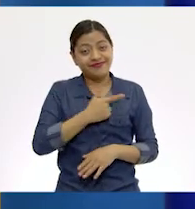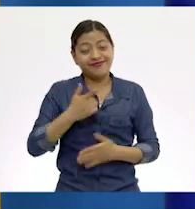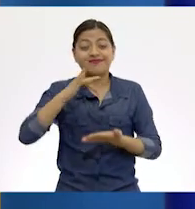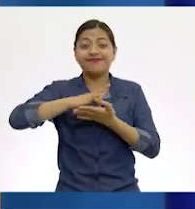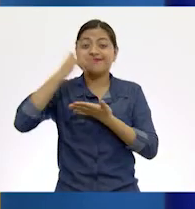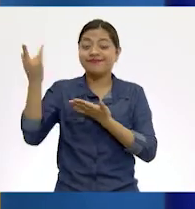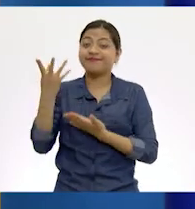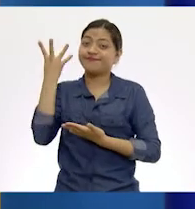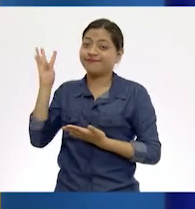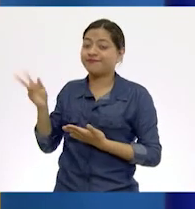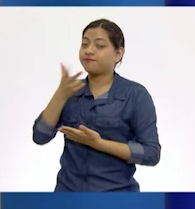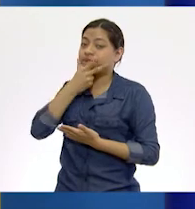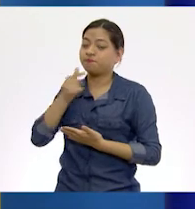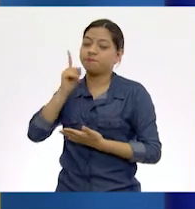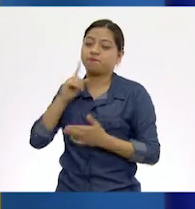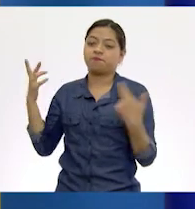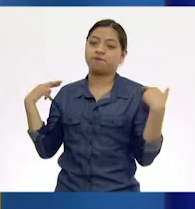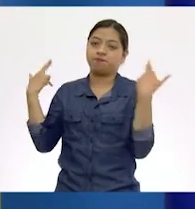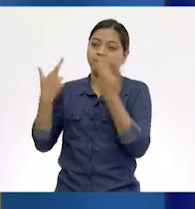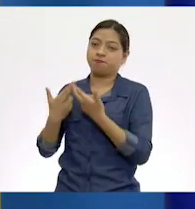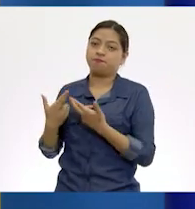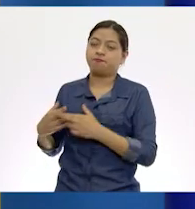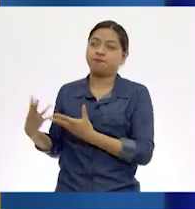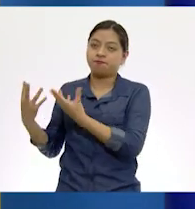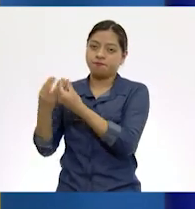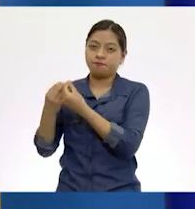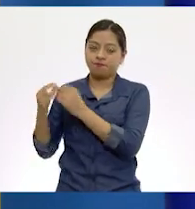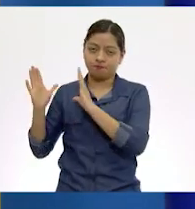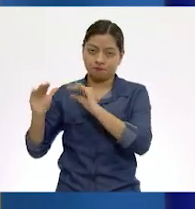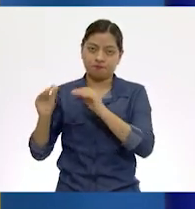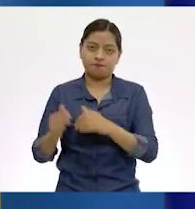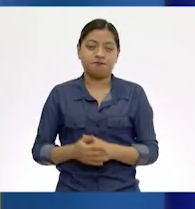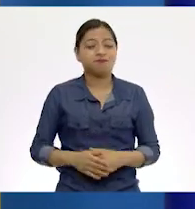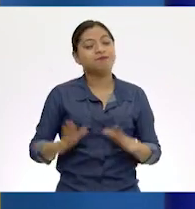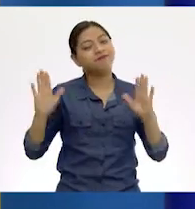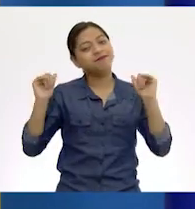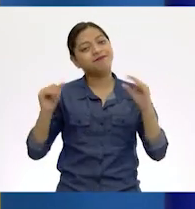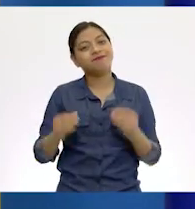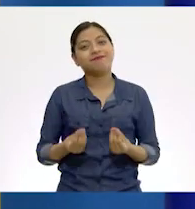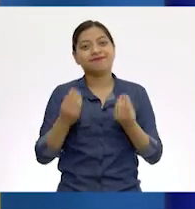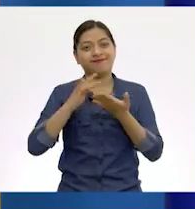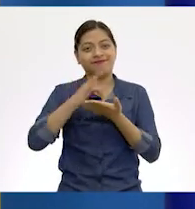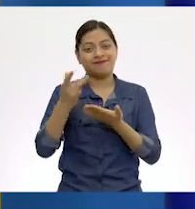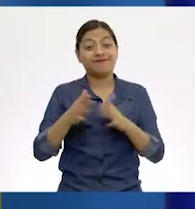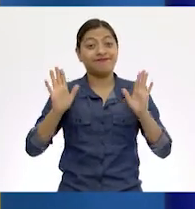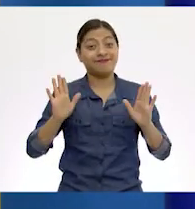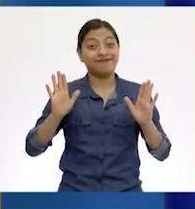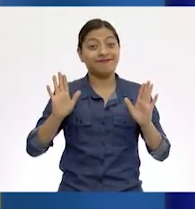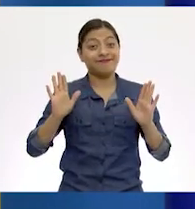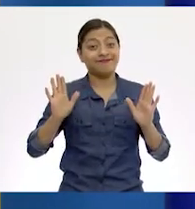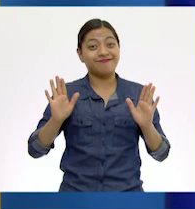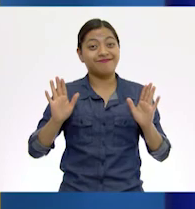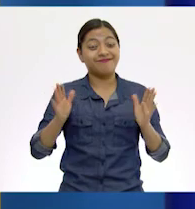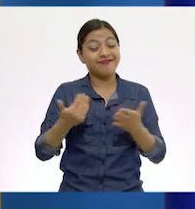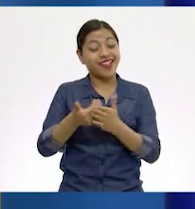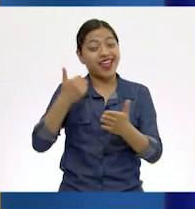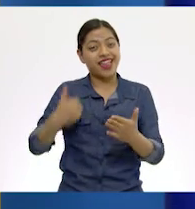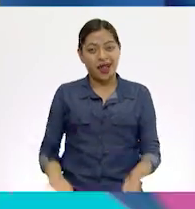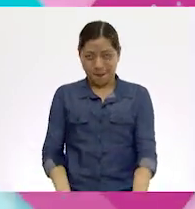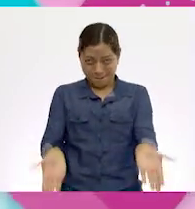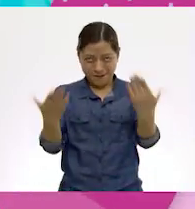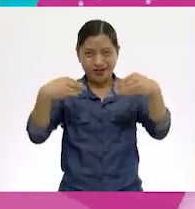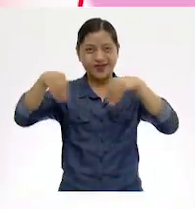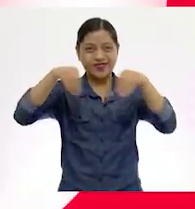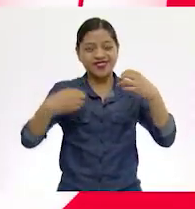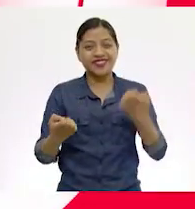Agradecemos a las maestras y los maestros que nos acompañaron el día de hoy. Muchas gracias. Hasta la próxima. Pero antes, a movernos